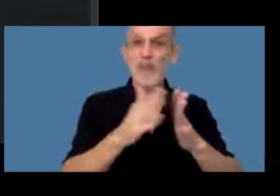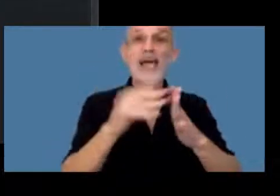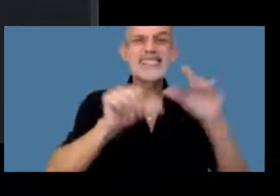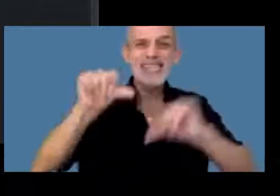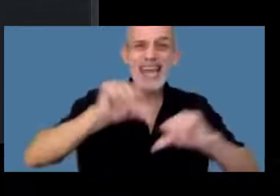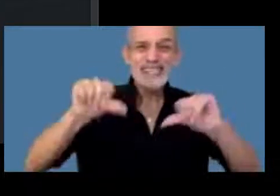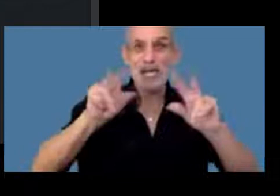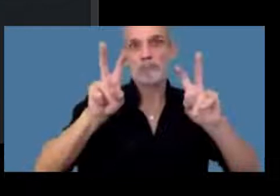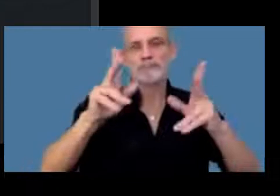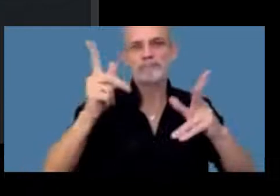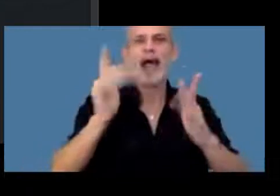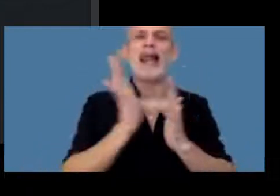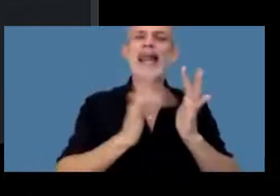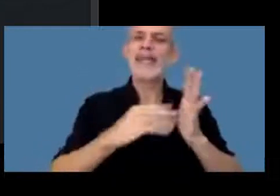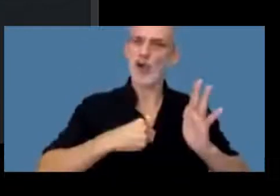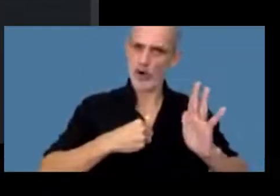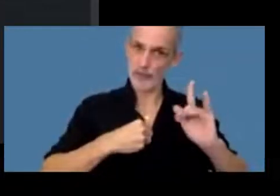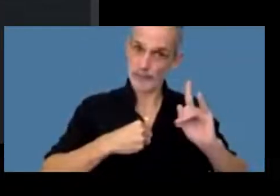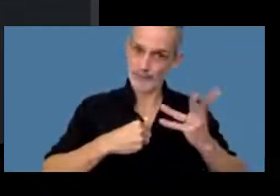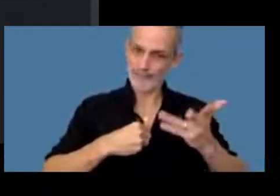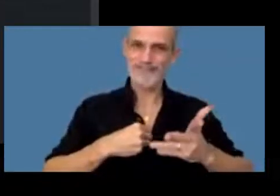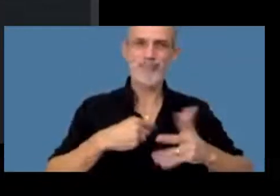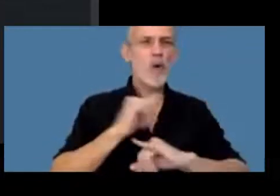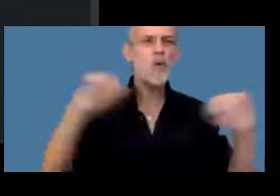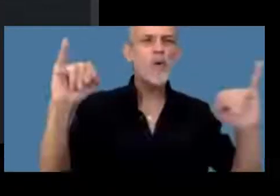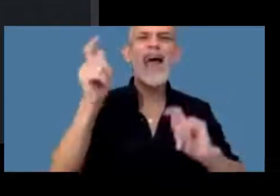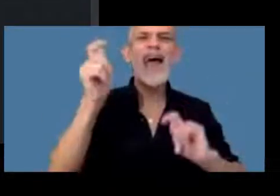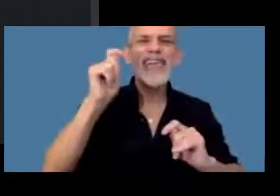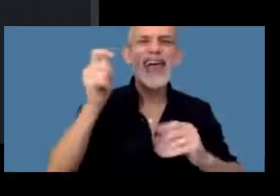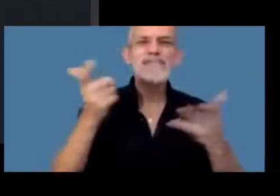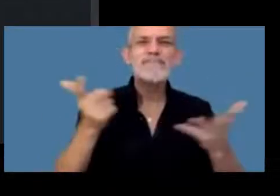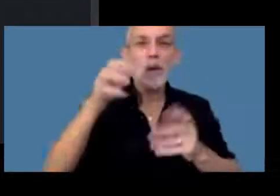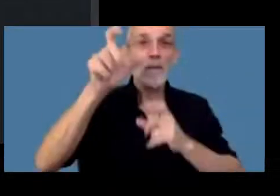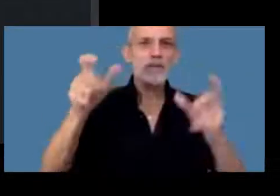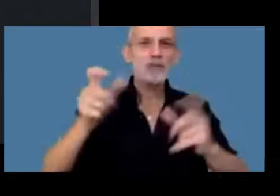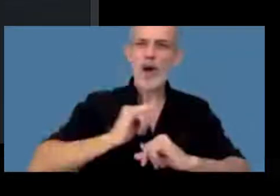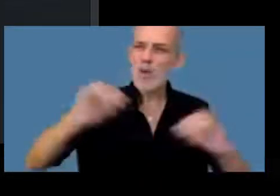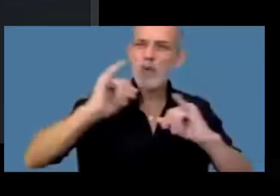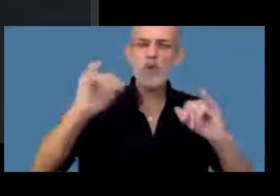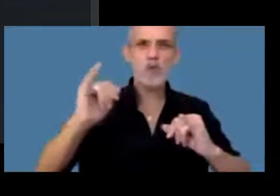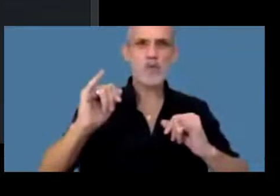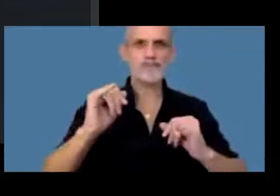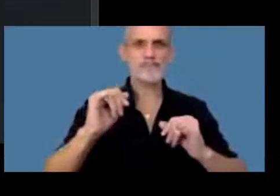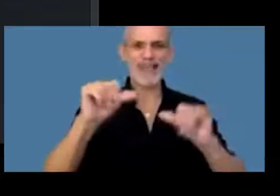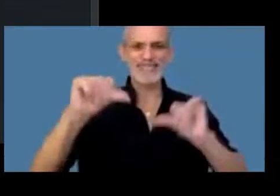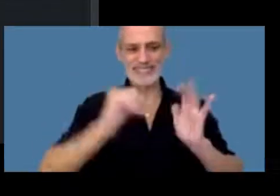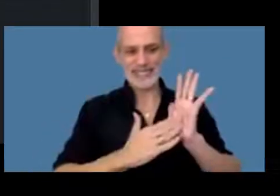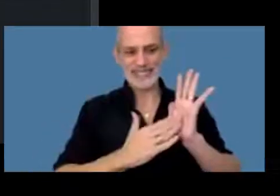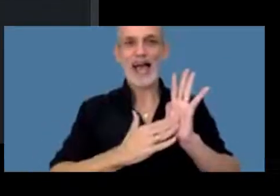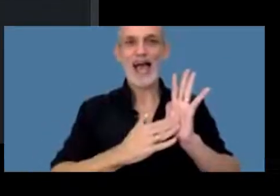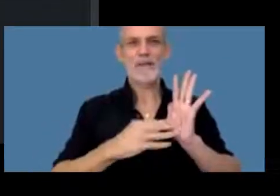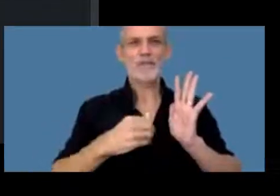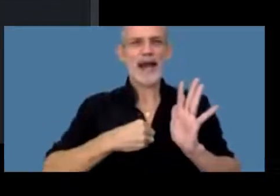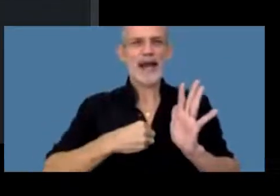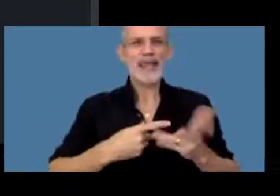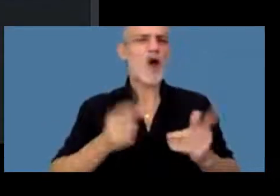era la religión. Los difusores de esa ciencia, o de esa cuestión que predominaba, digamos, eran